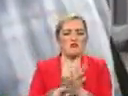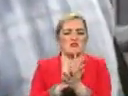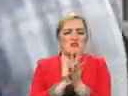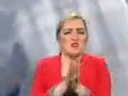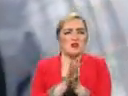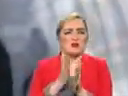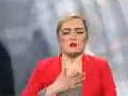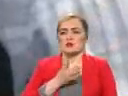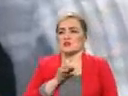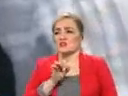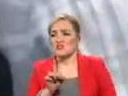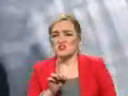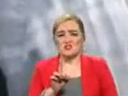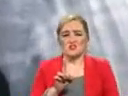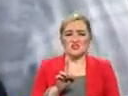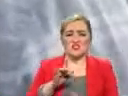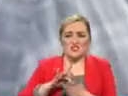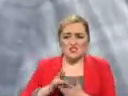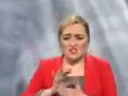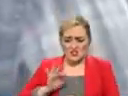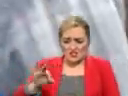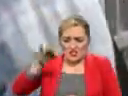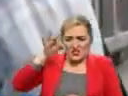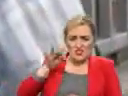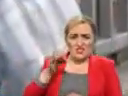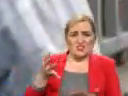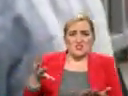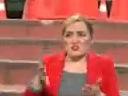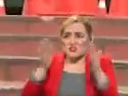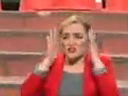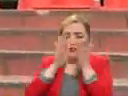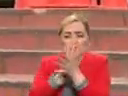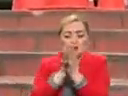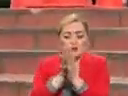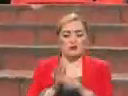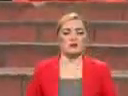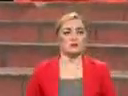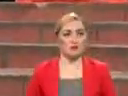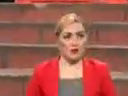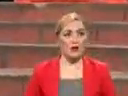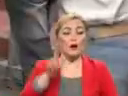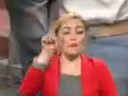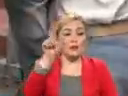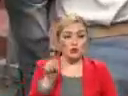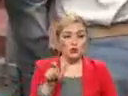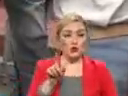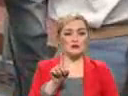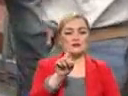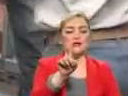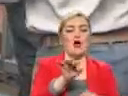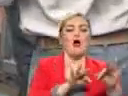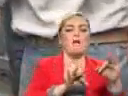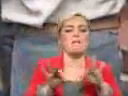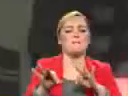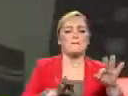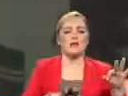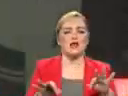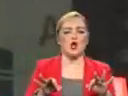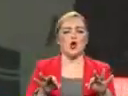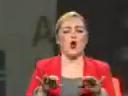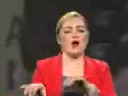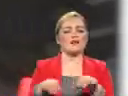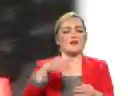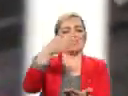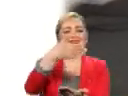expuesto a contagiarse del coronavirus. Y aquí no hay atención. Ahora, en cambio, una persona salió para indicarles que la suspensión es